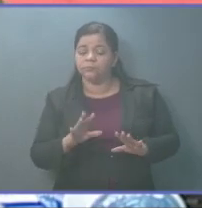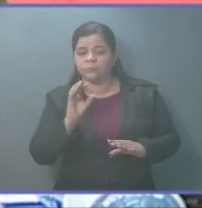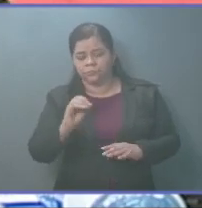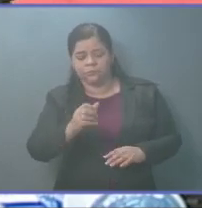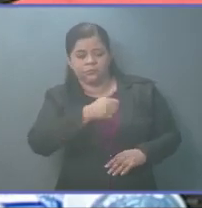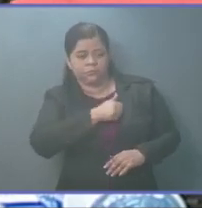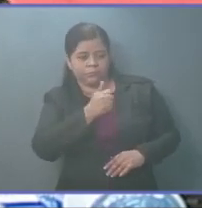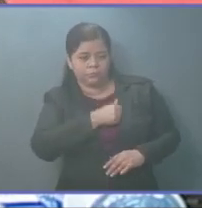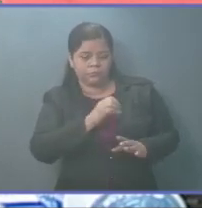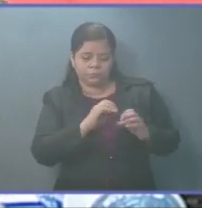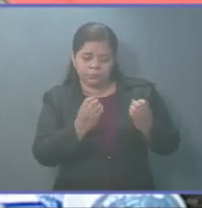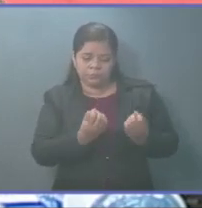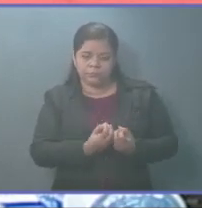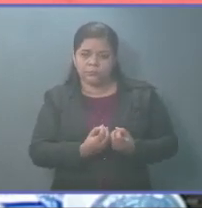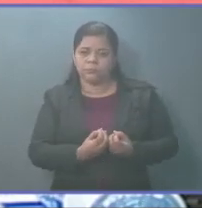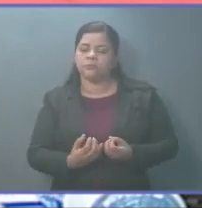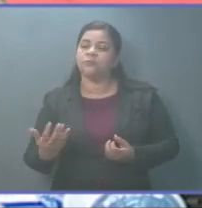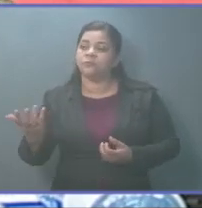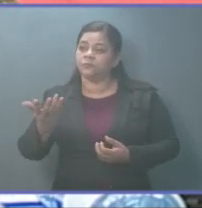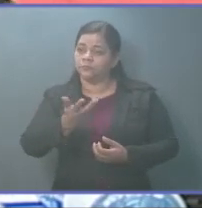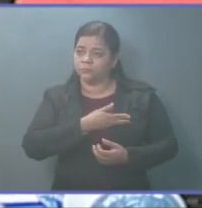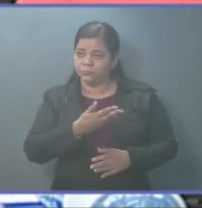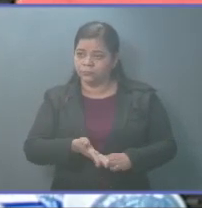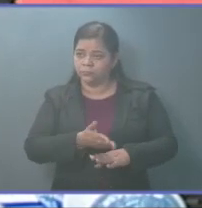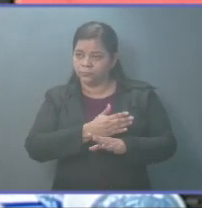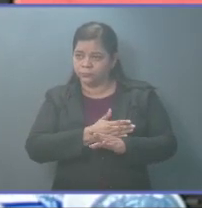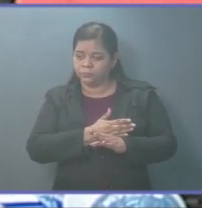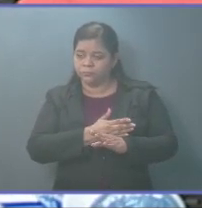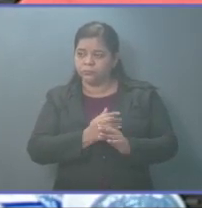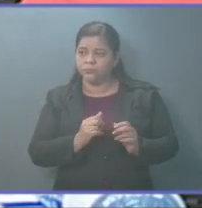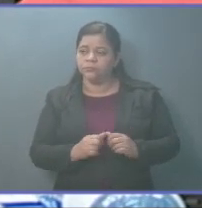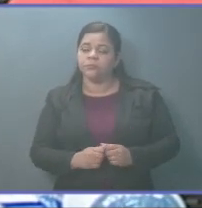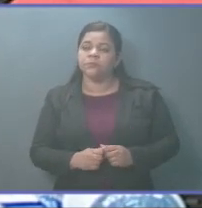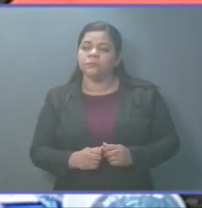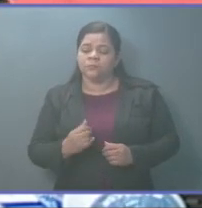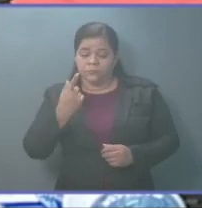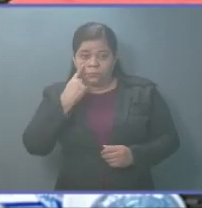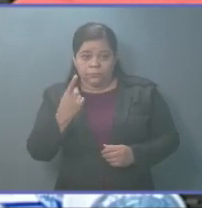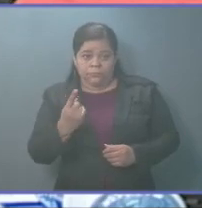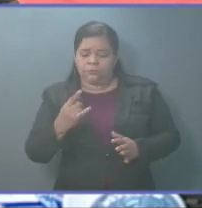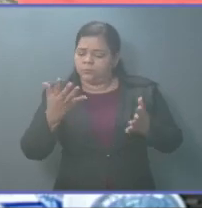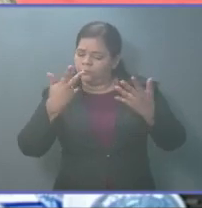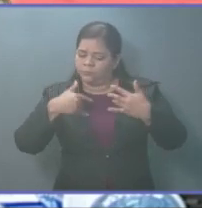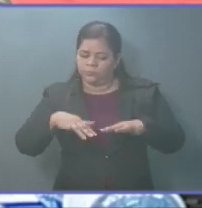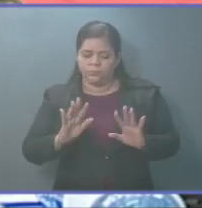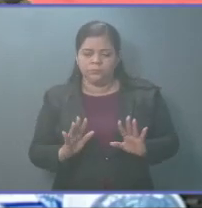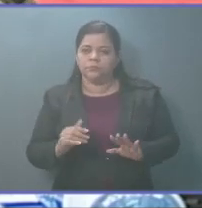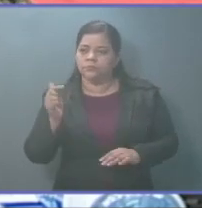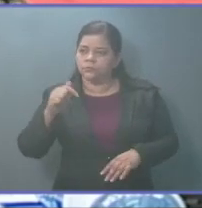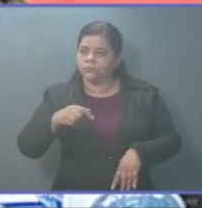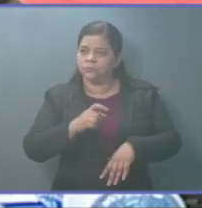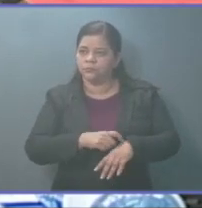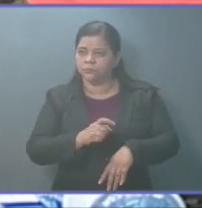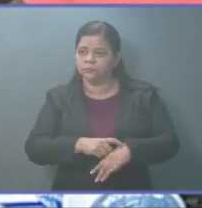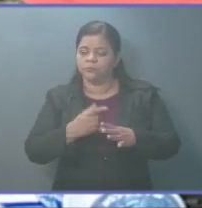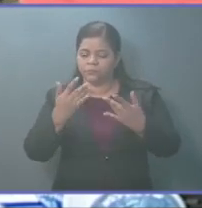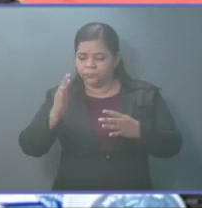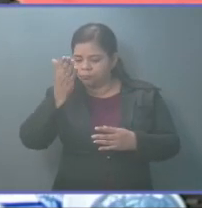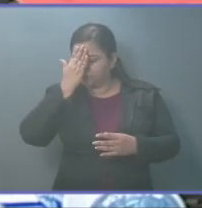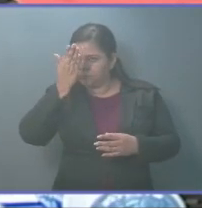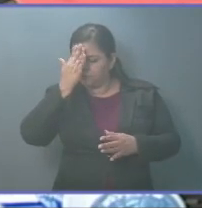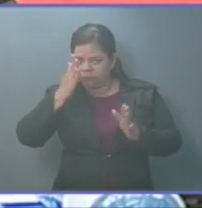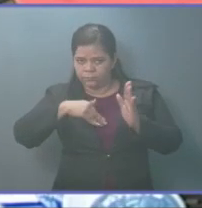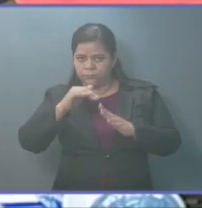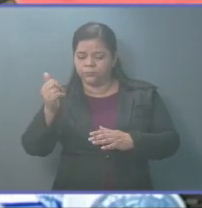tarea. Y lo que nosotros hemos estado presenciando y que normalmente ahora conocemos más de la Fuerza